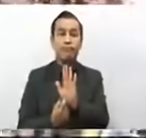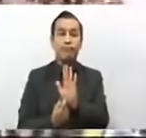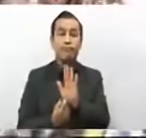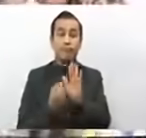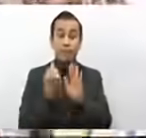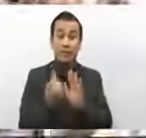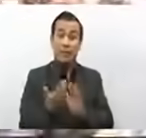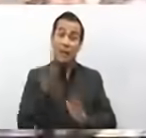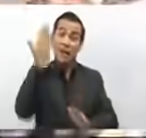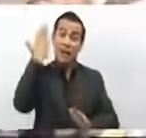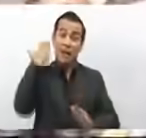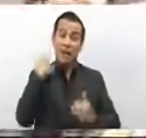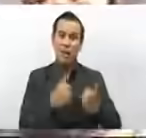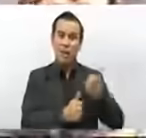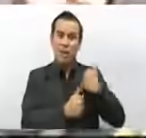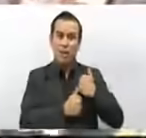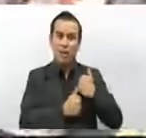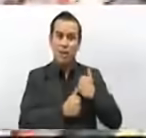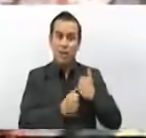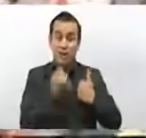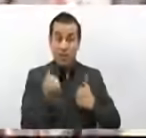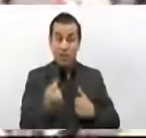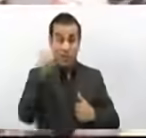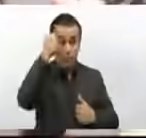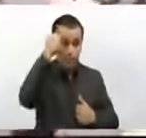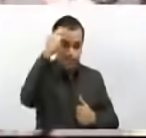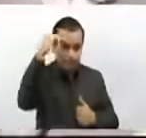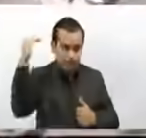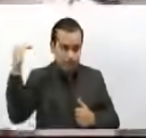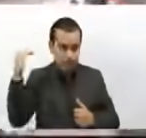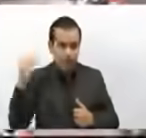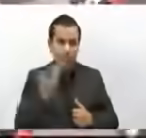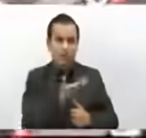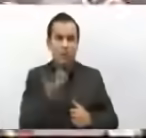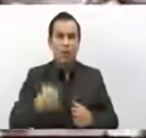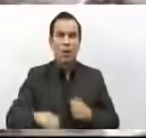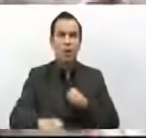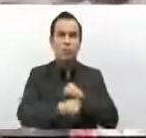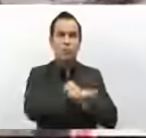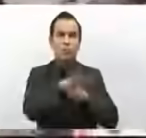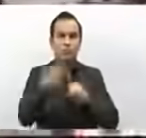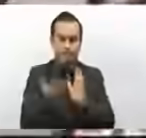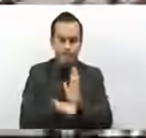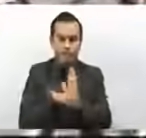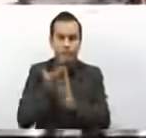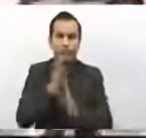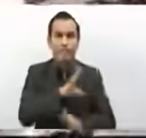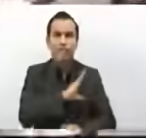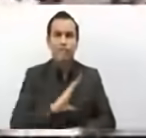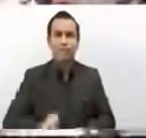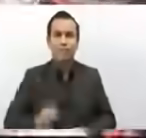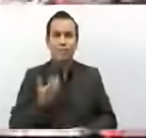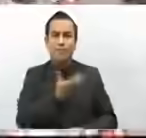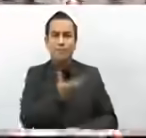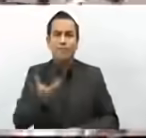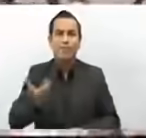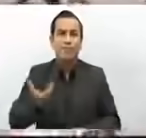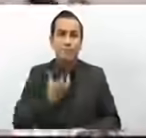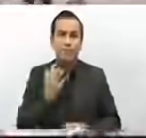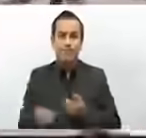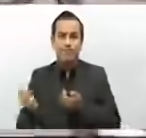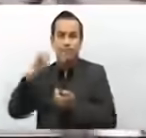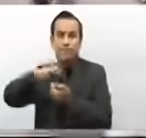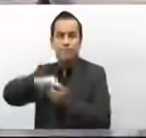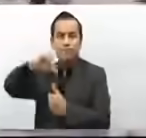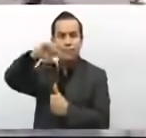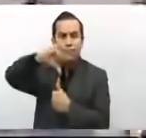militar, estadista y político salvadoreño, gran impulsor del desarrollo de nuestro país y productor de la organización